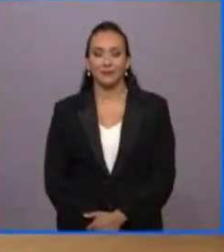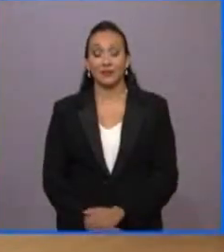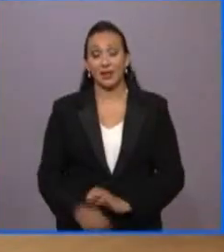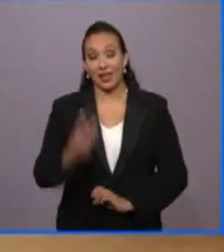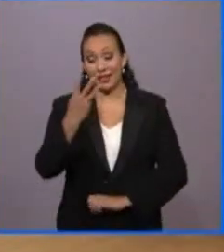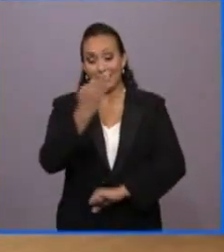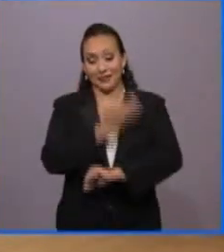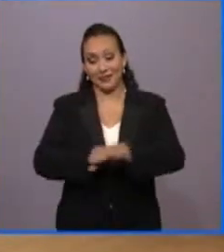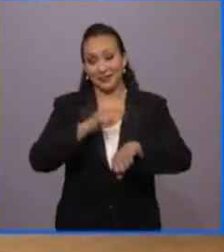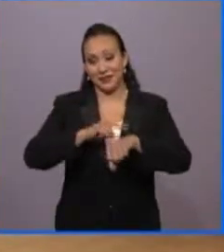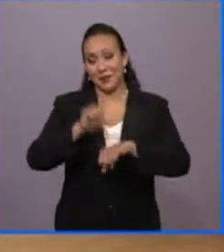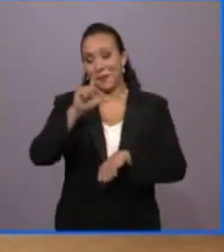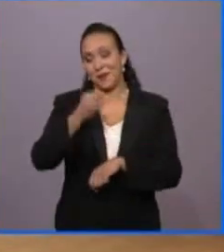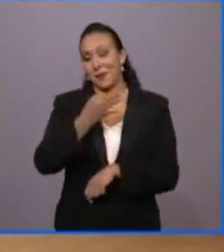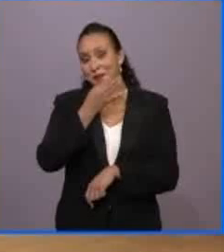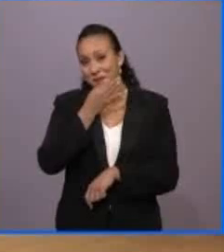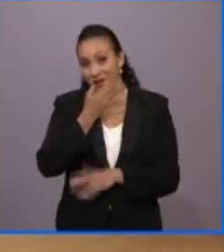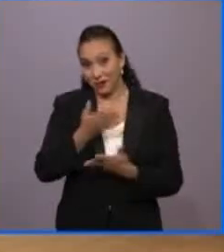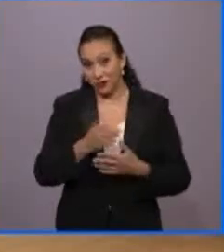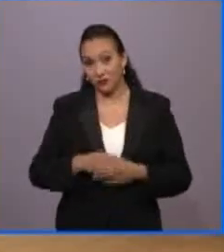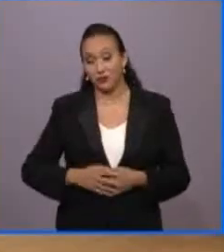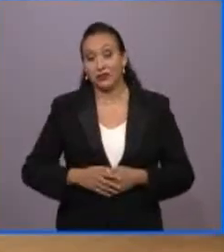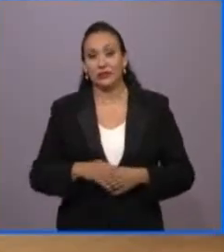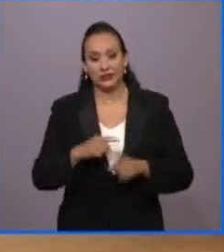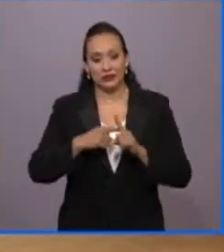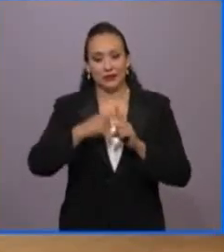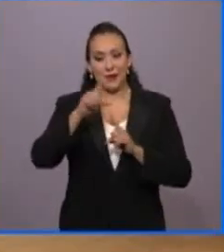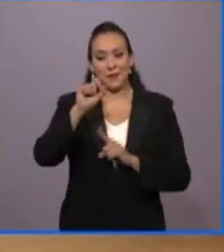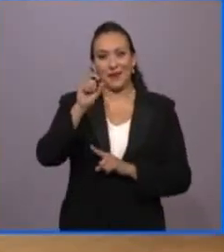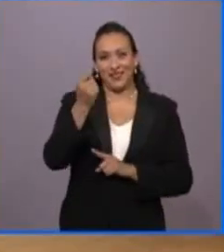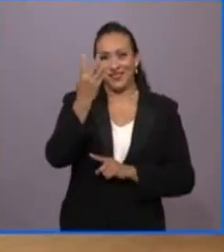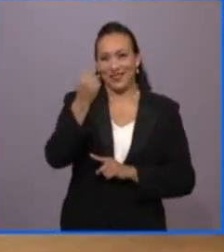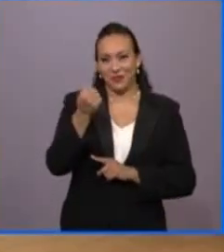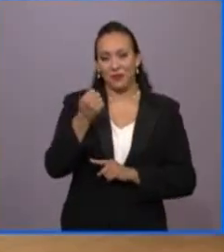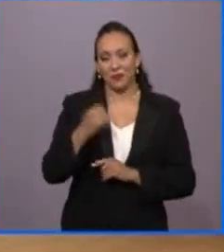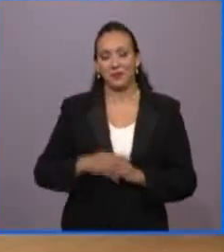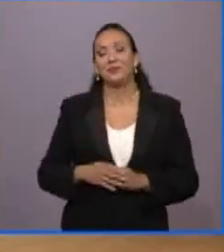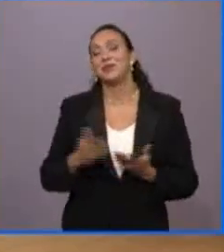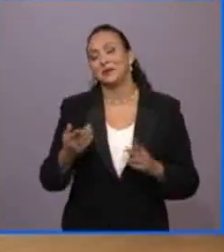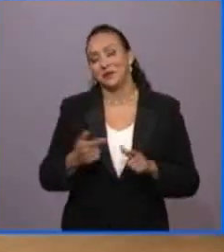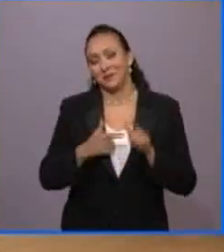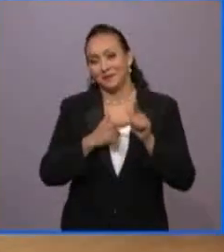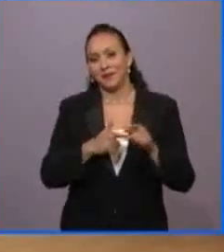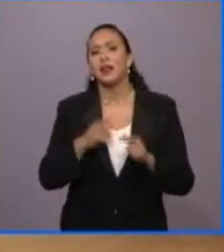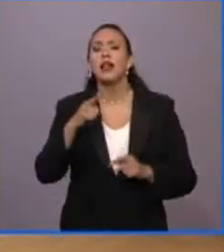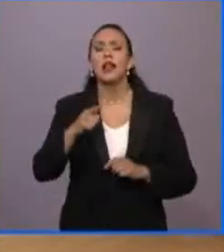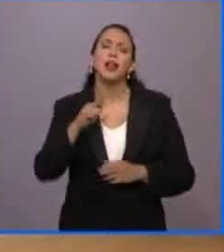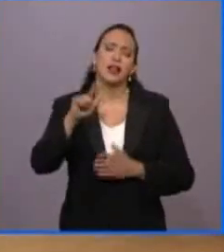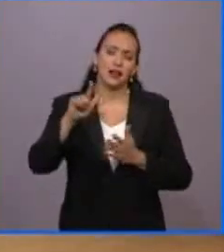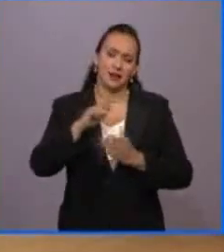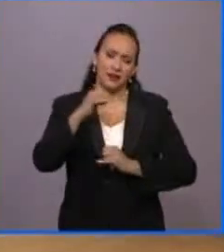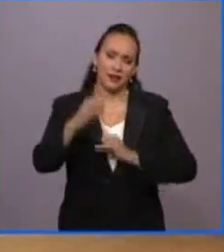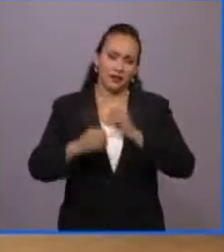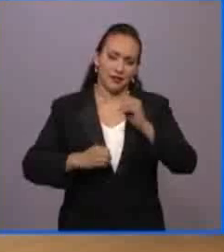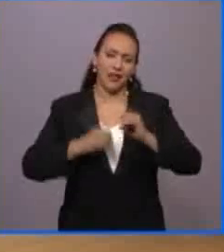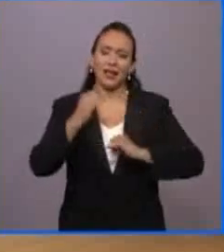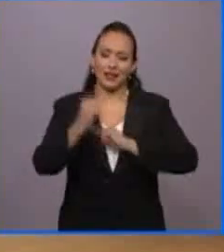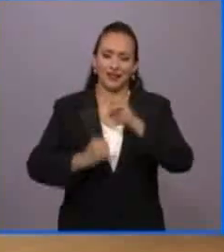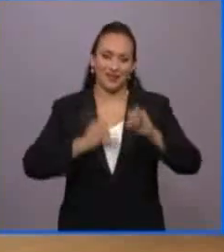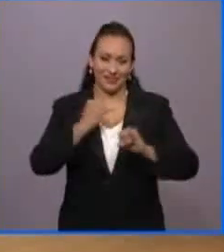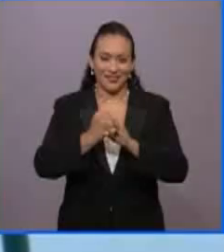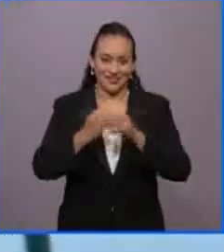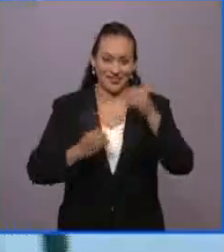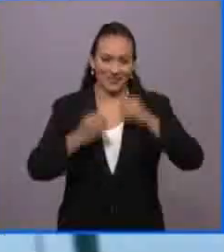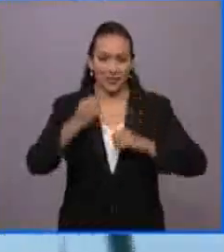De la tarde con 20 minutos, 29 grados la temperatura. Vámonos con más. La Corte Interamericana de Derechos Humanos llevará a cabo